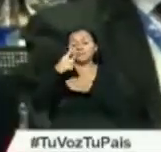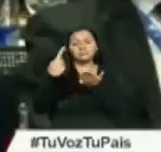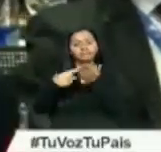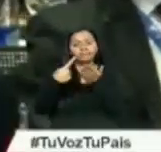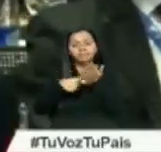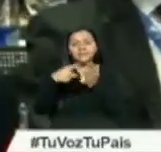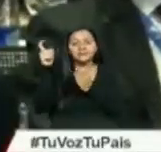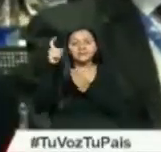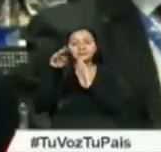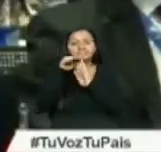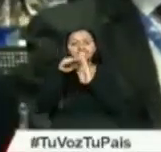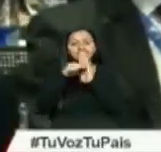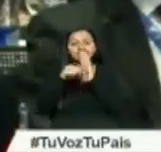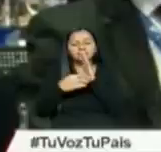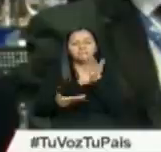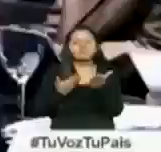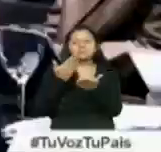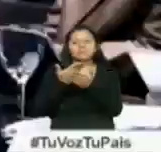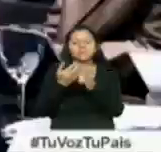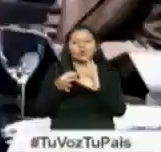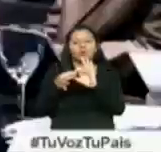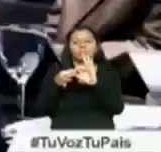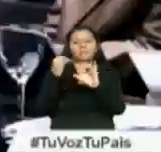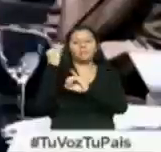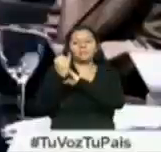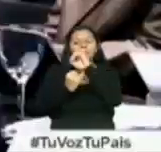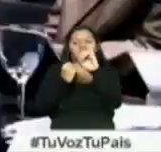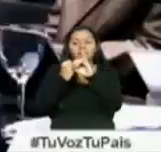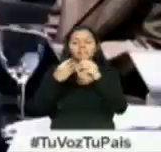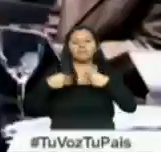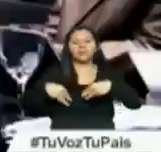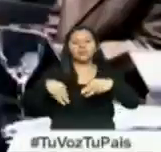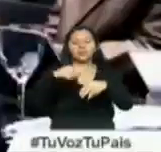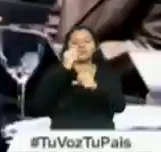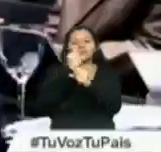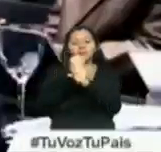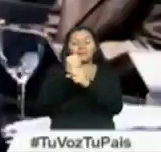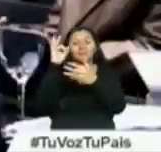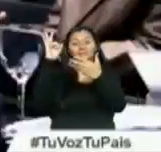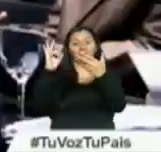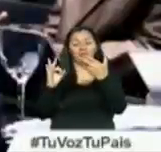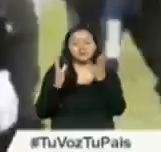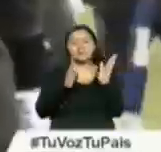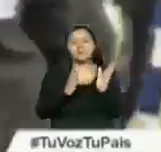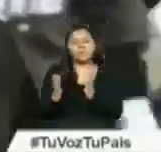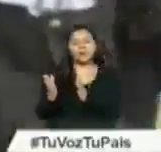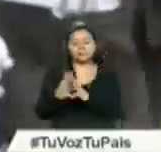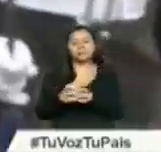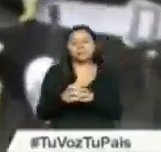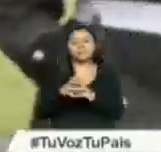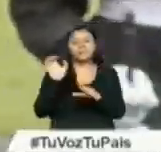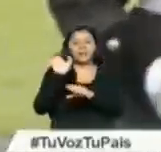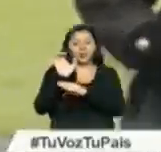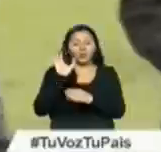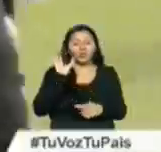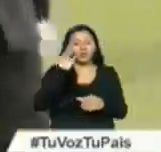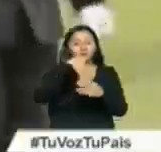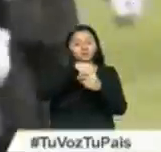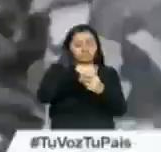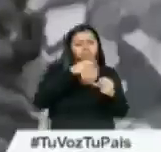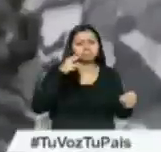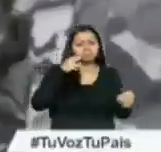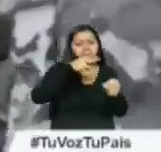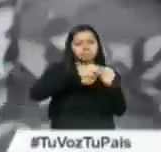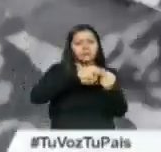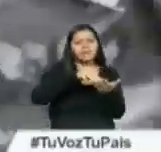cooperación internacional, los métodos de trabajo, las finanzas y los programas de actividades. Ecuador participa de esta asamblea como miembro